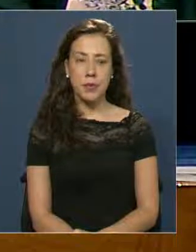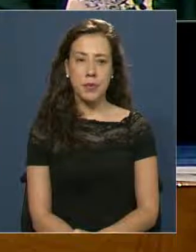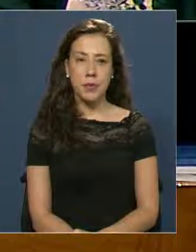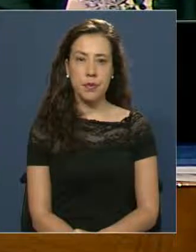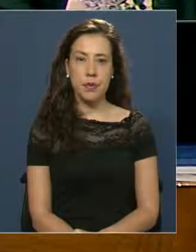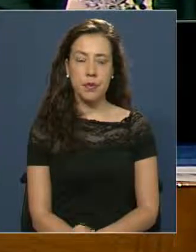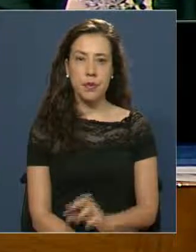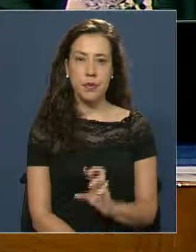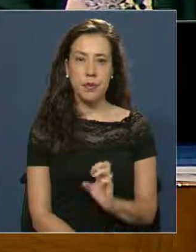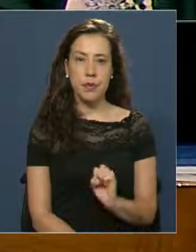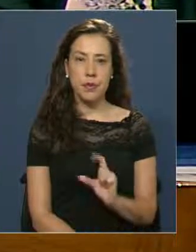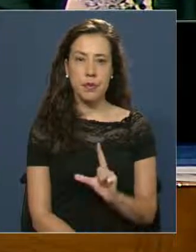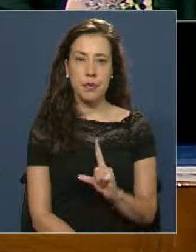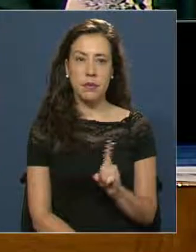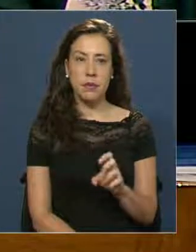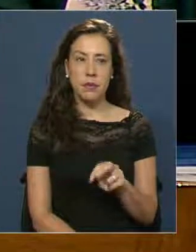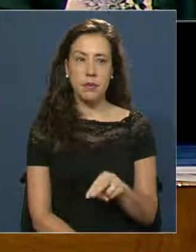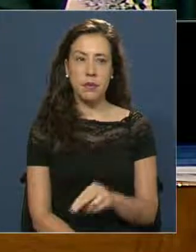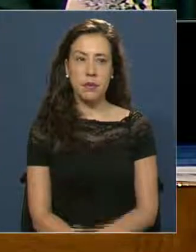Diputado Paulsen.